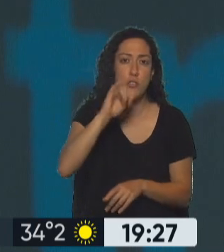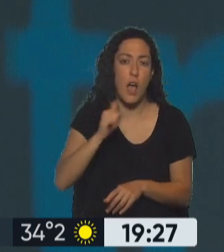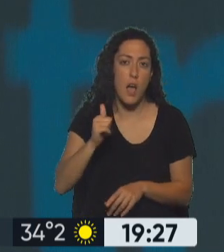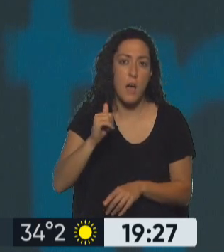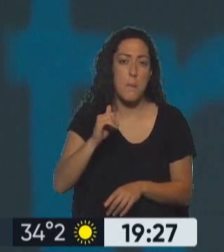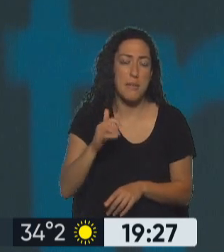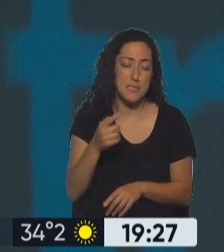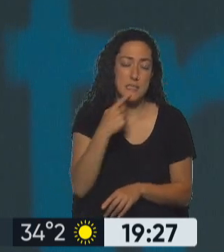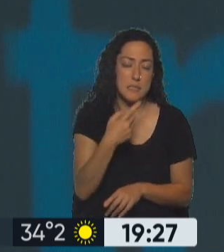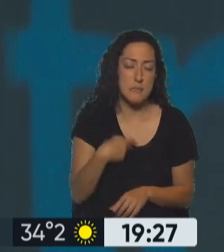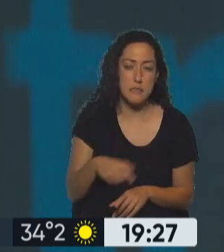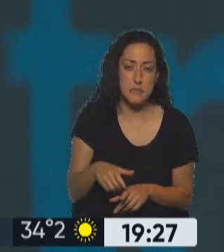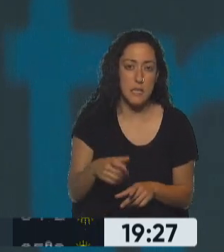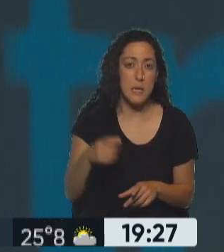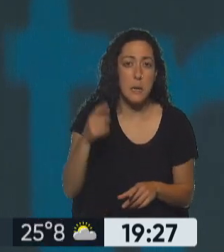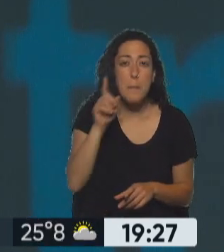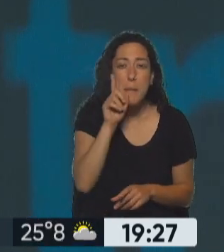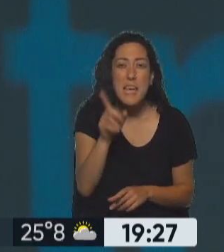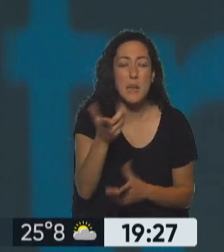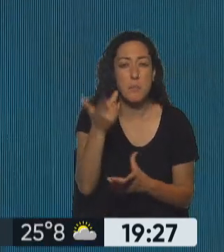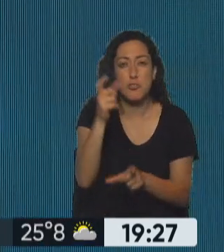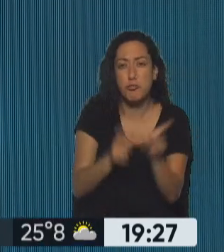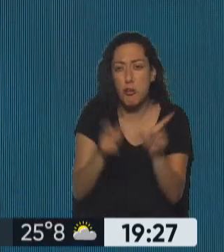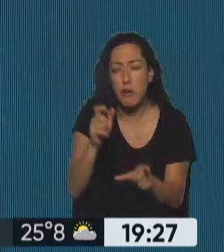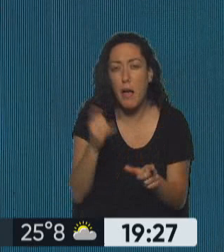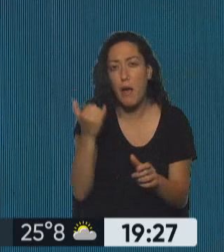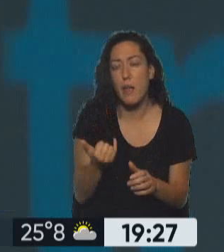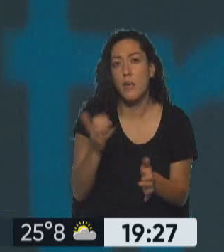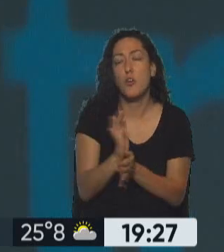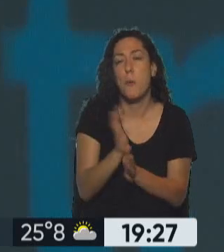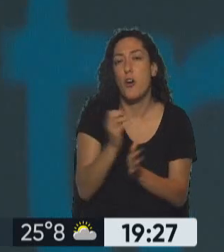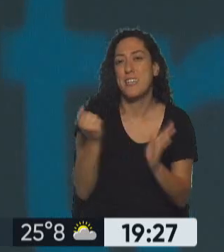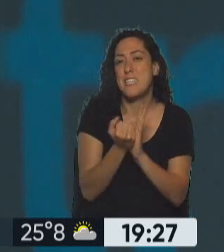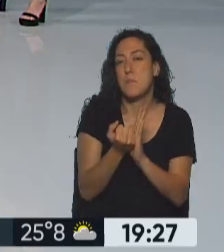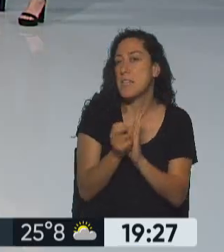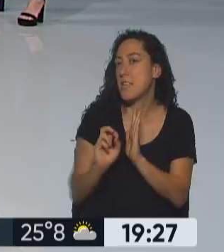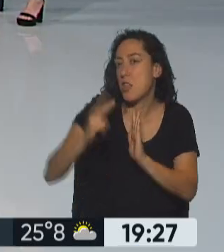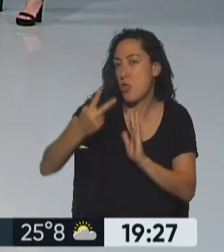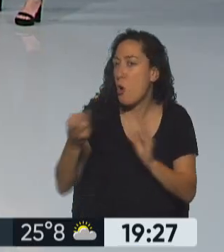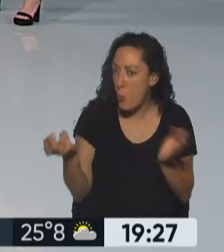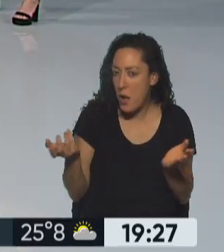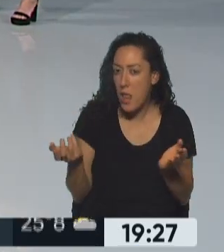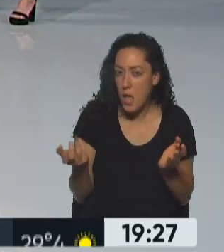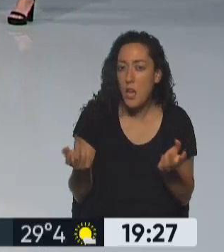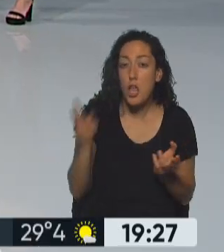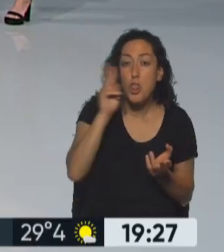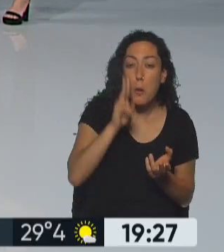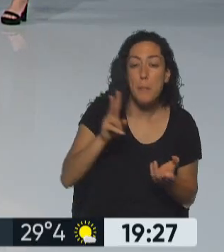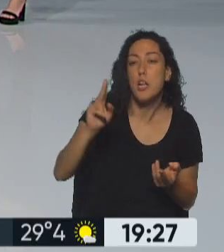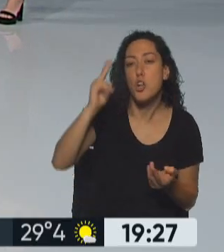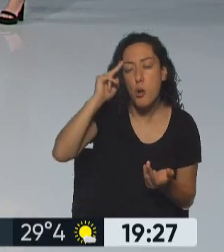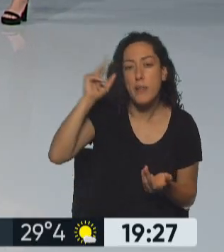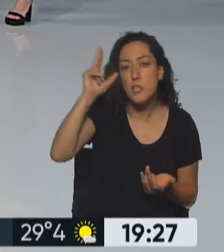Hay miles de personas, miles de personas. Por eso habla de una doble estigmatización. Tal cual, y doble vara y doble mira. ¿Y esto qué? Y esto,